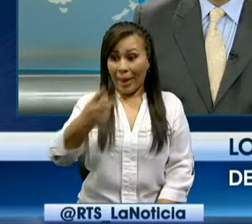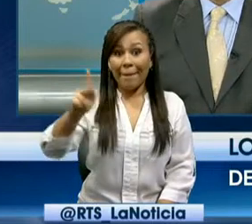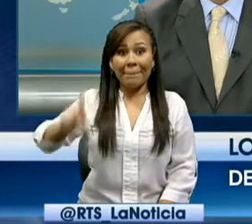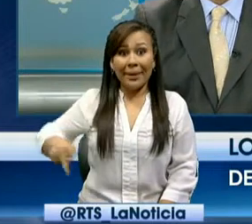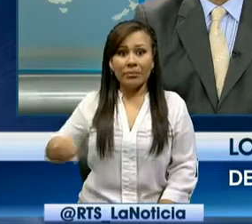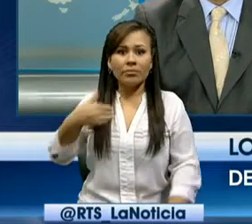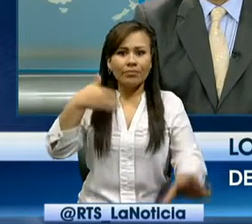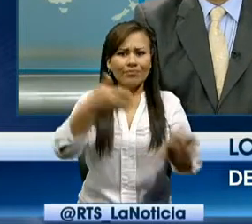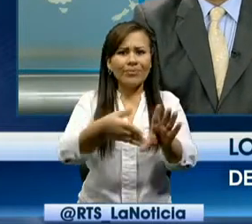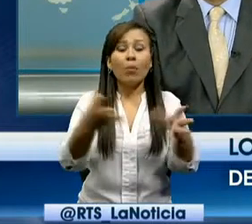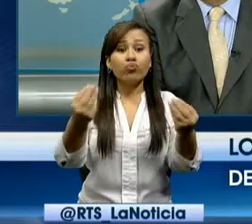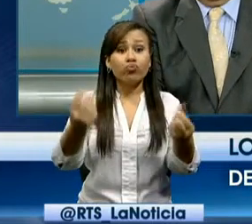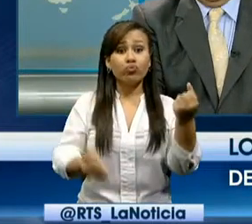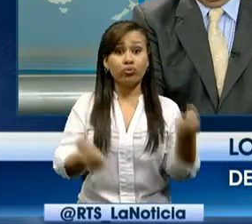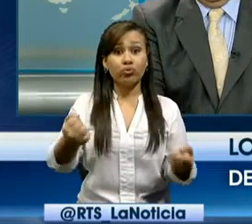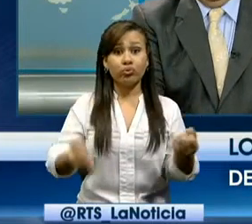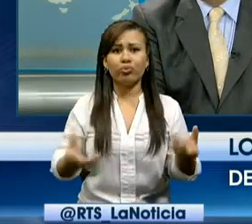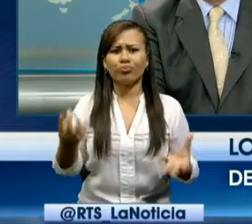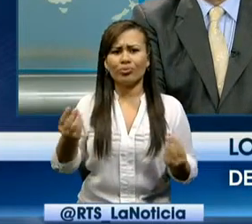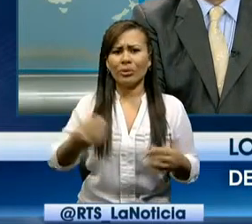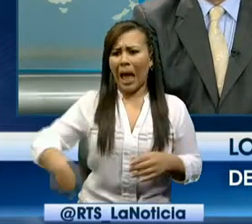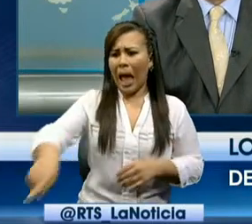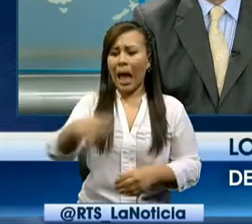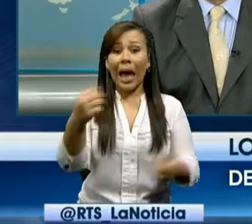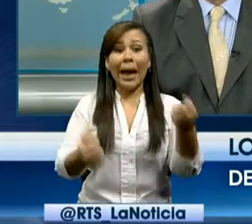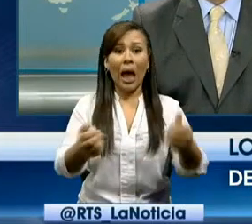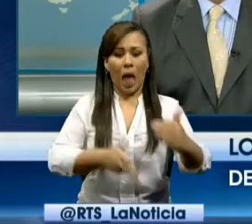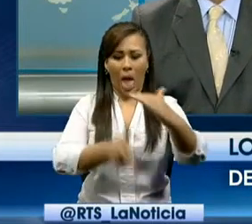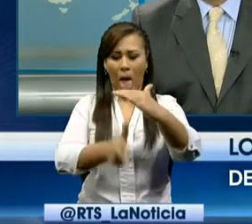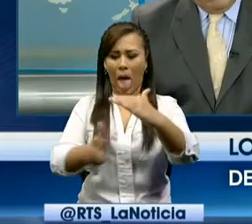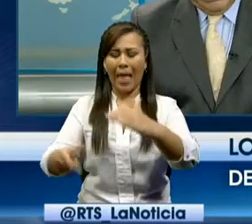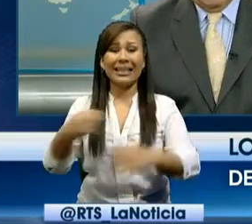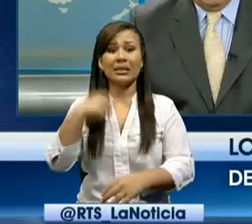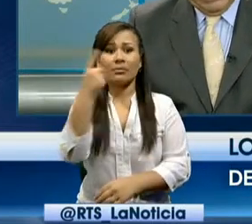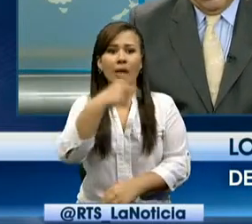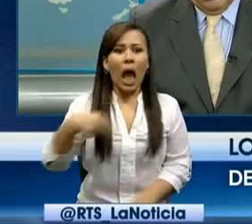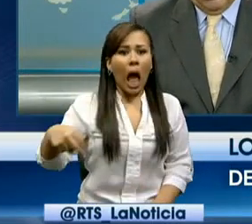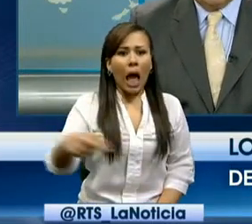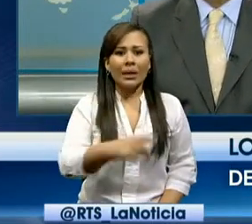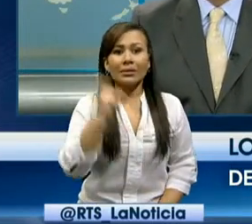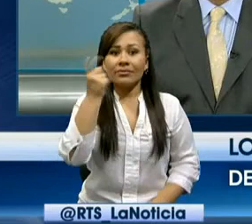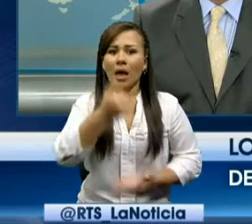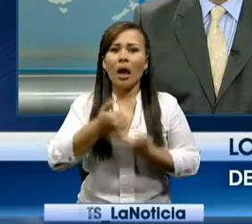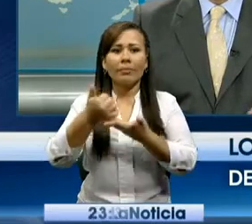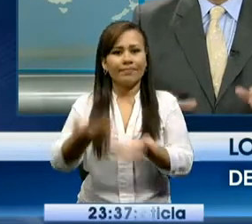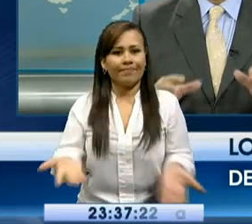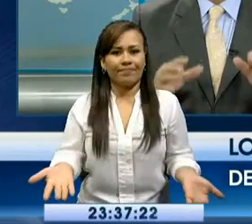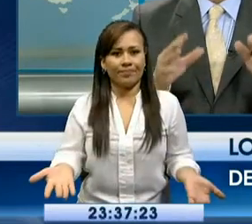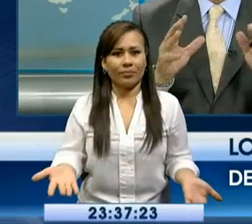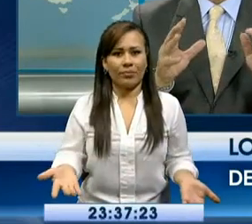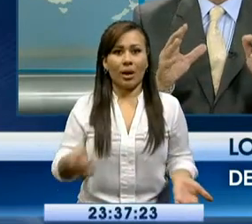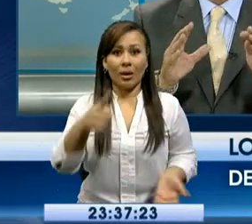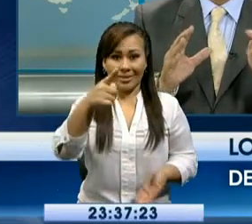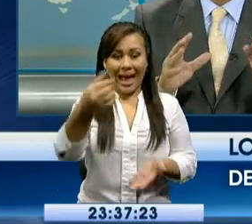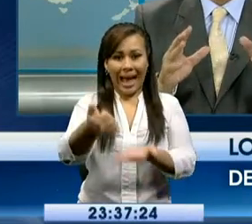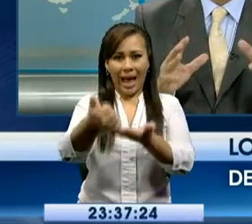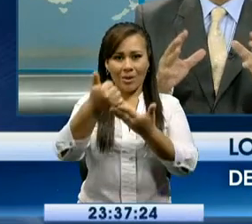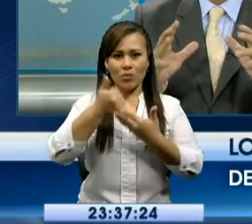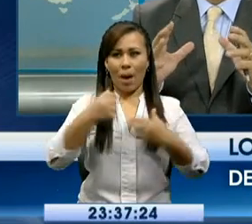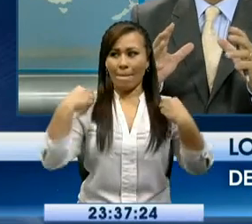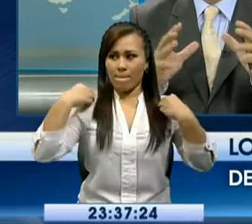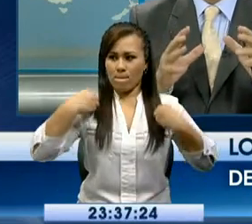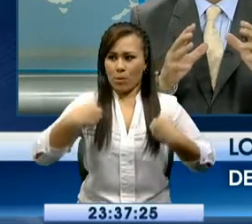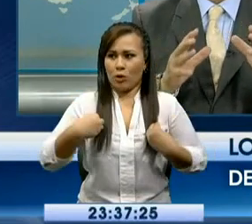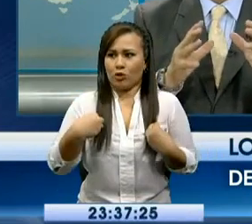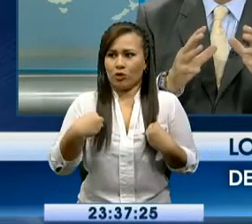muchos vehículos. Los vehículos obstruían hasta las calles. Así es. Ayúdanos con una mochilita que debemos tener o